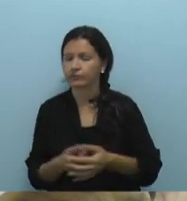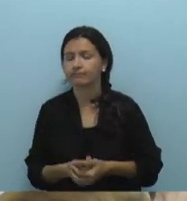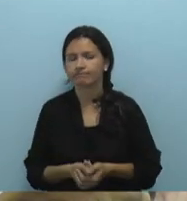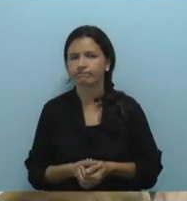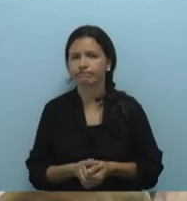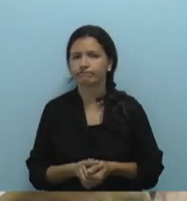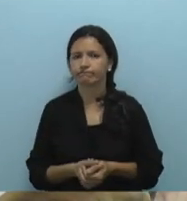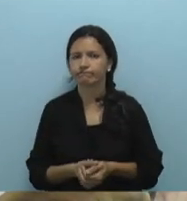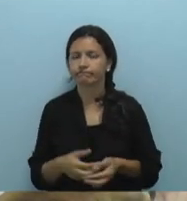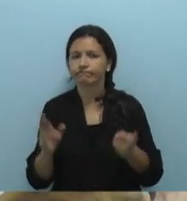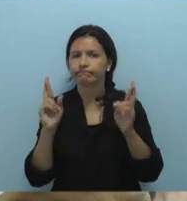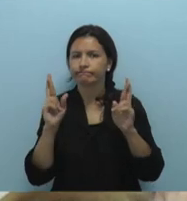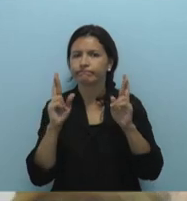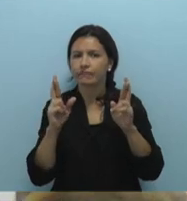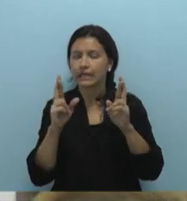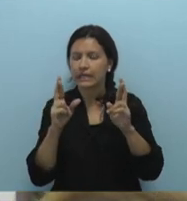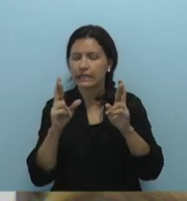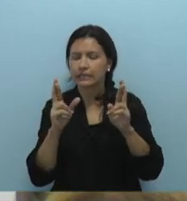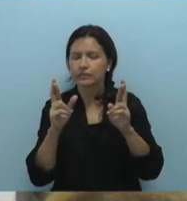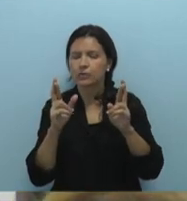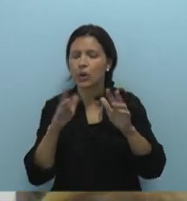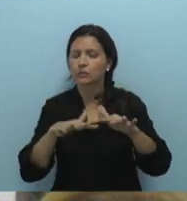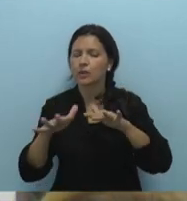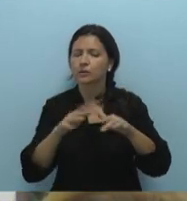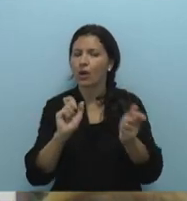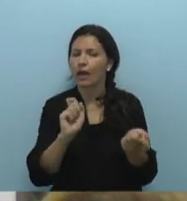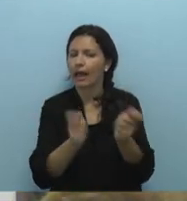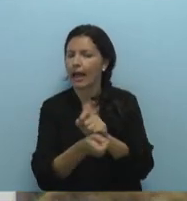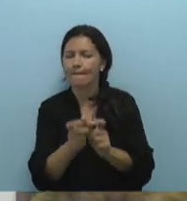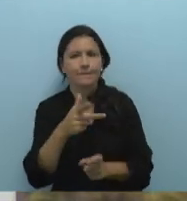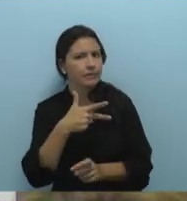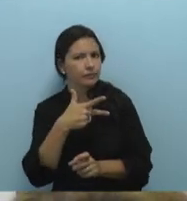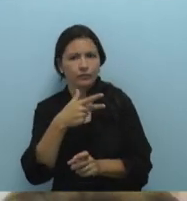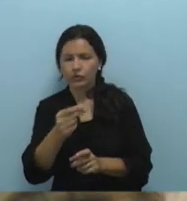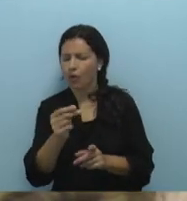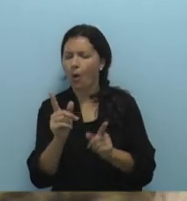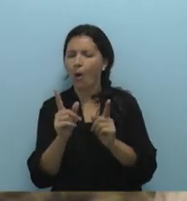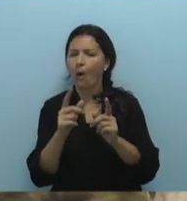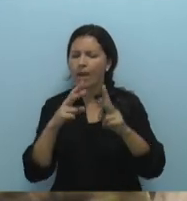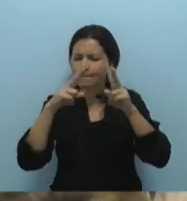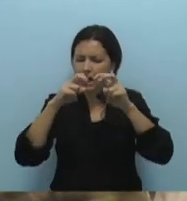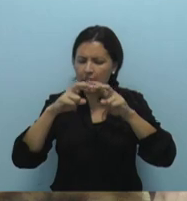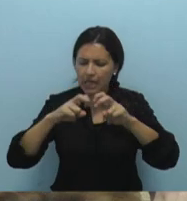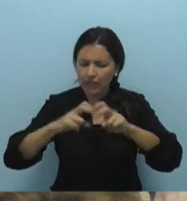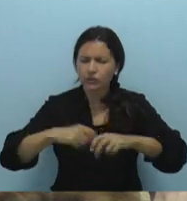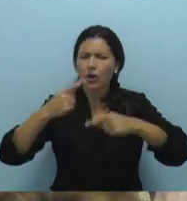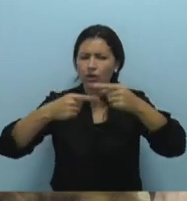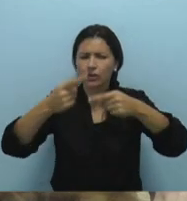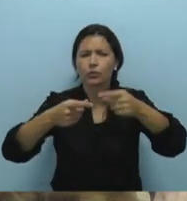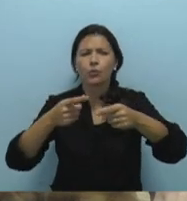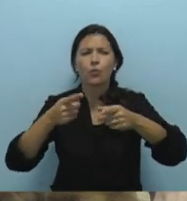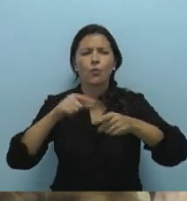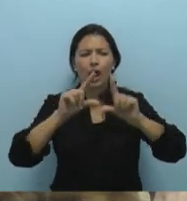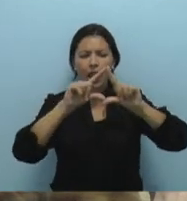Esperemos que no haya cambio de carátula, va a ser fundamental. Si la figura de asociación